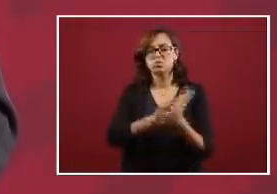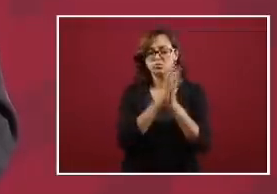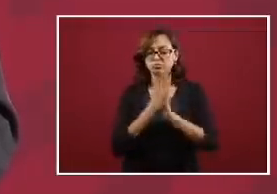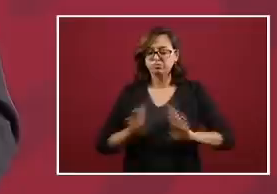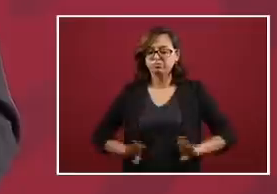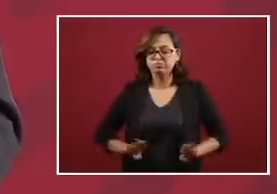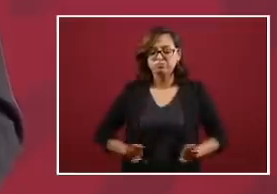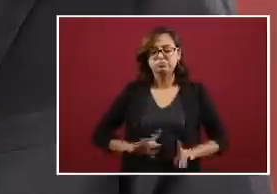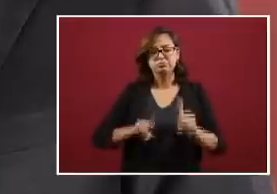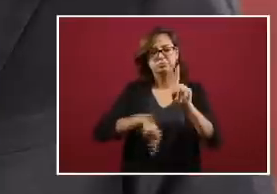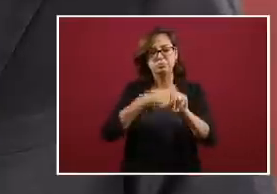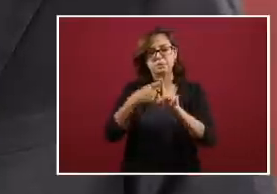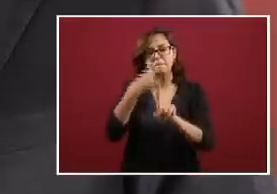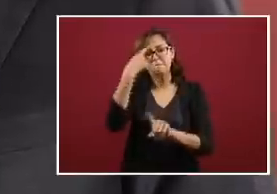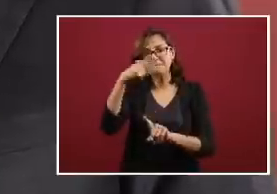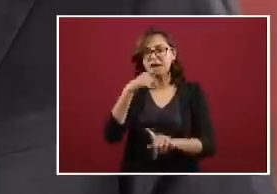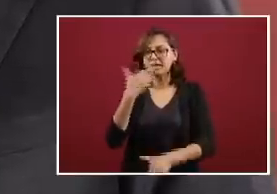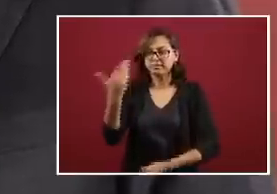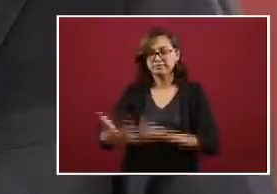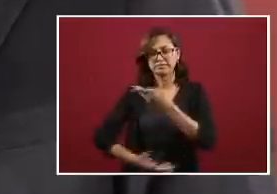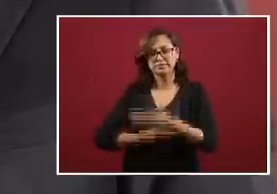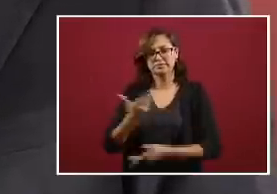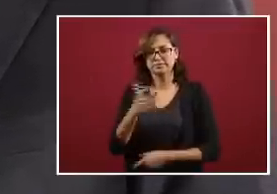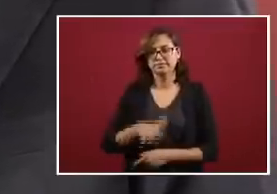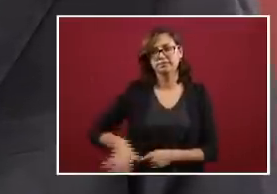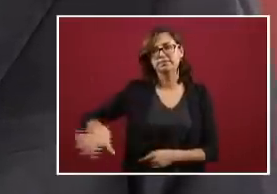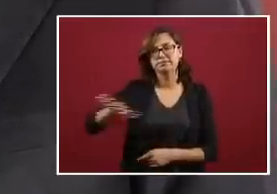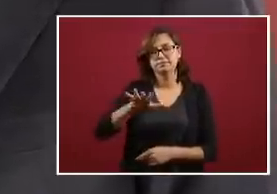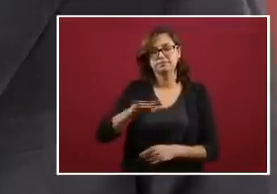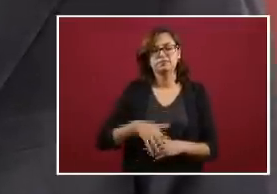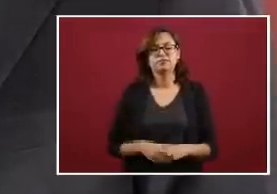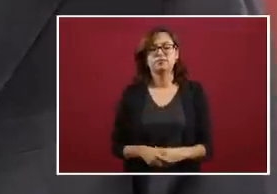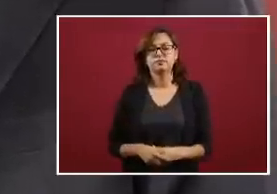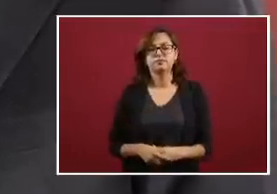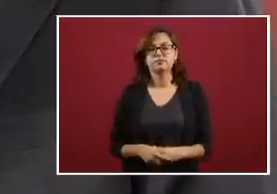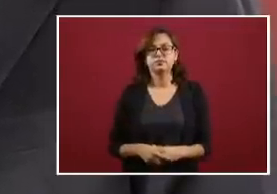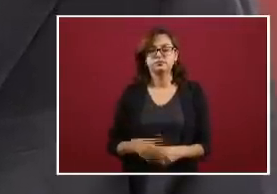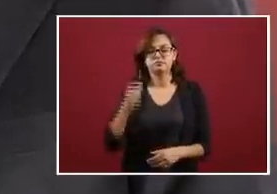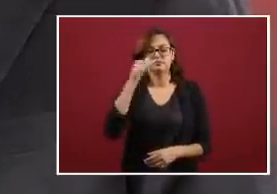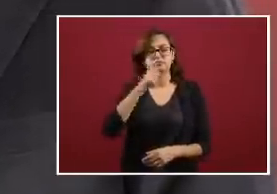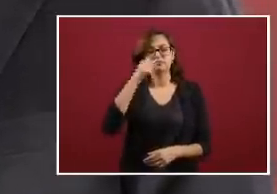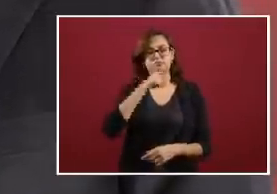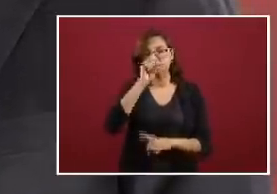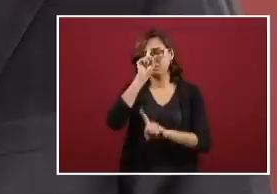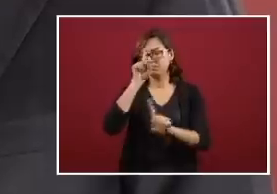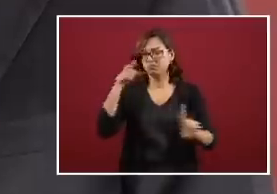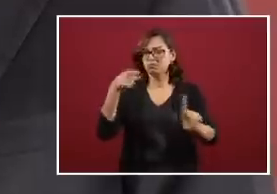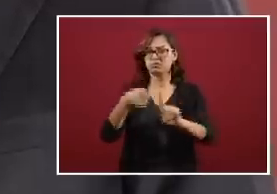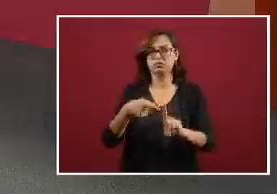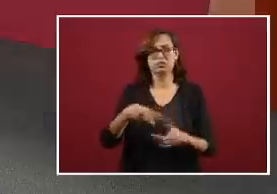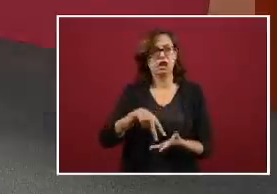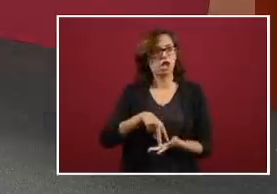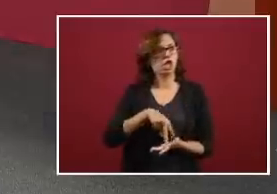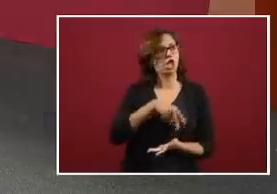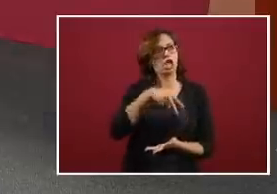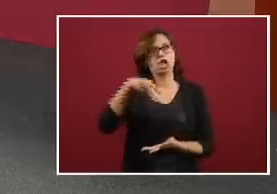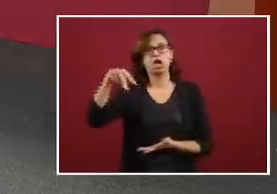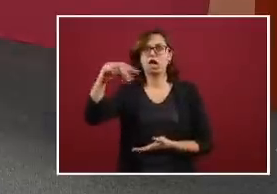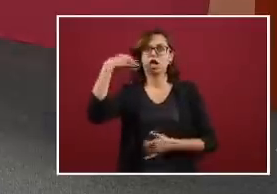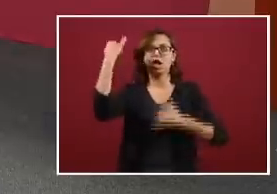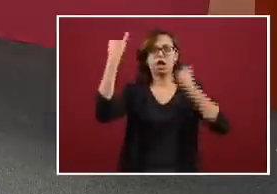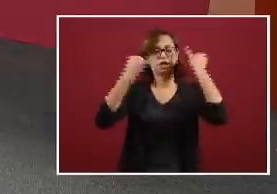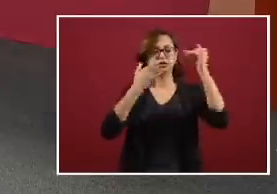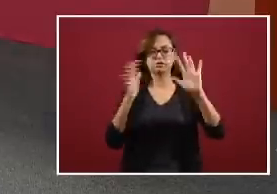demás. Entonces, tener los pies en la tierra, ser muy